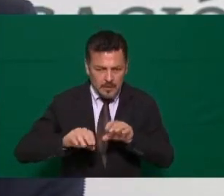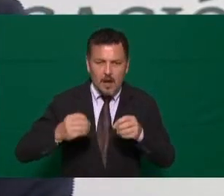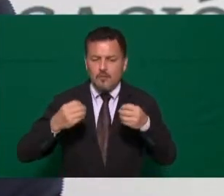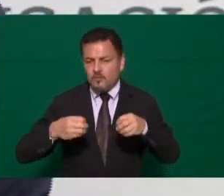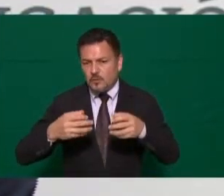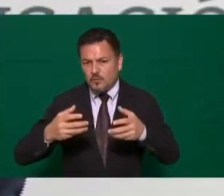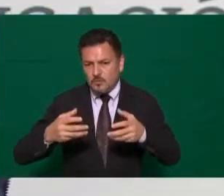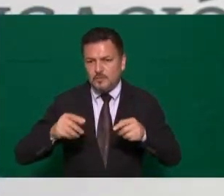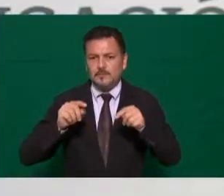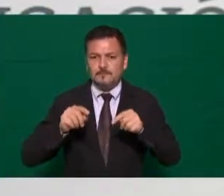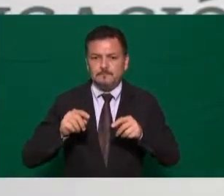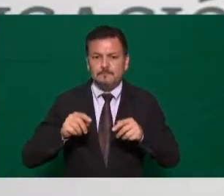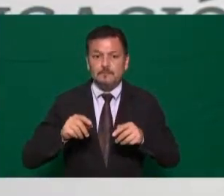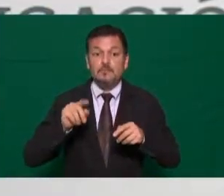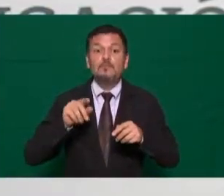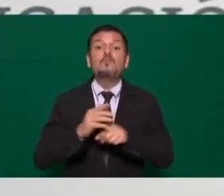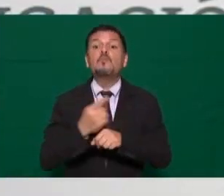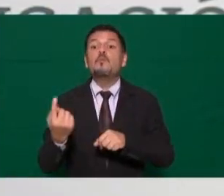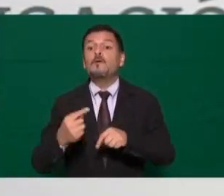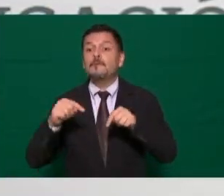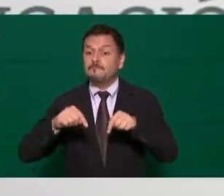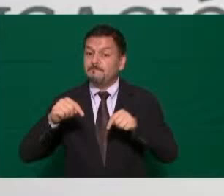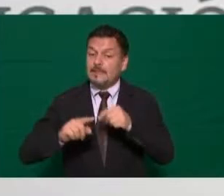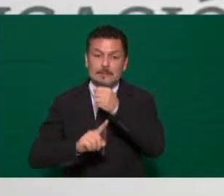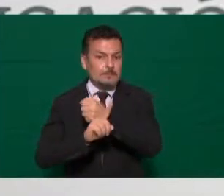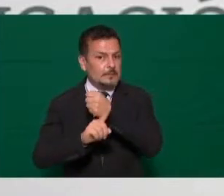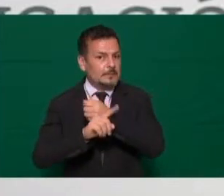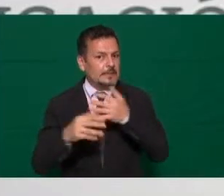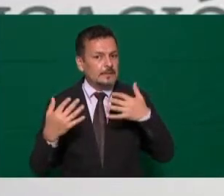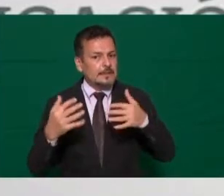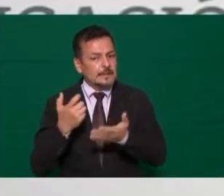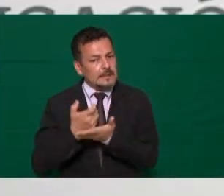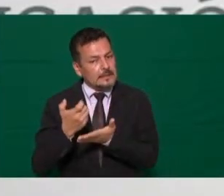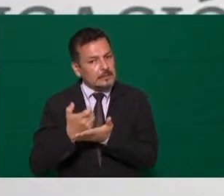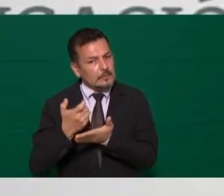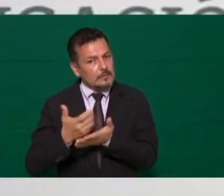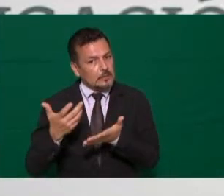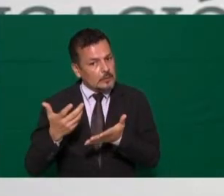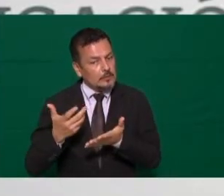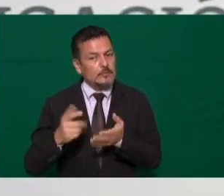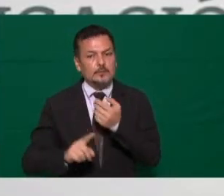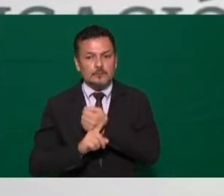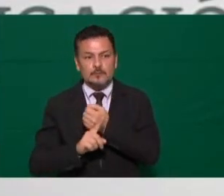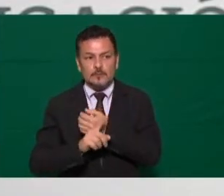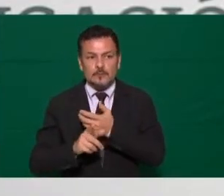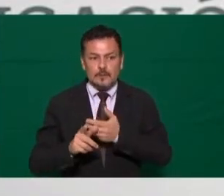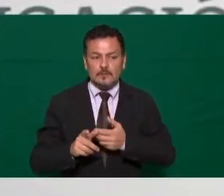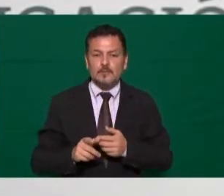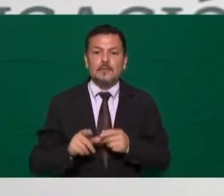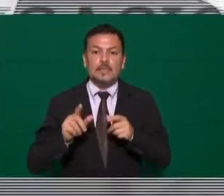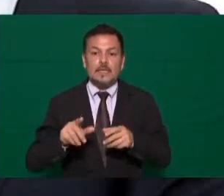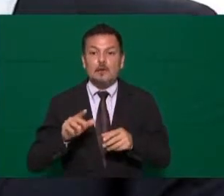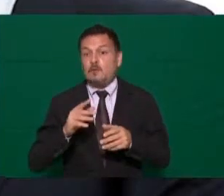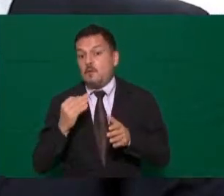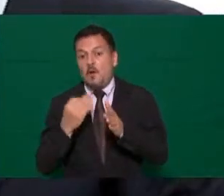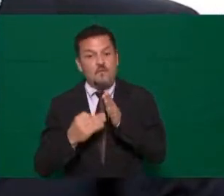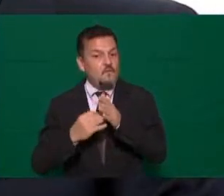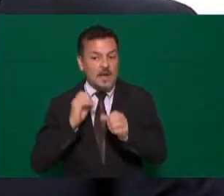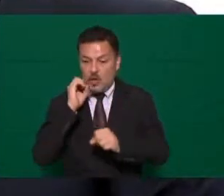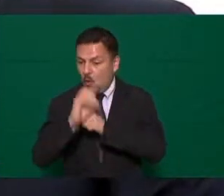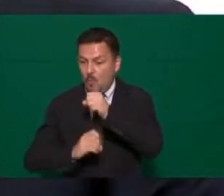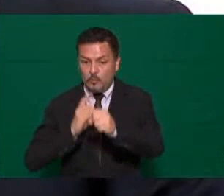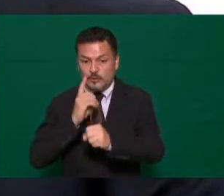tenemos problemas económicos y sobre todo falta de oportunidades de